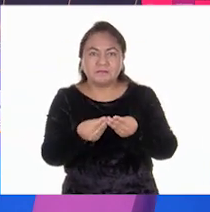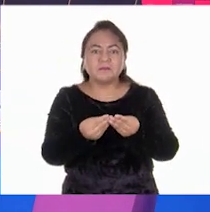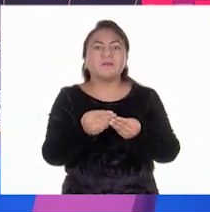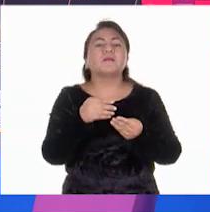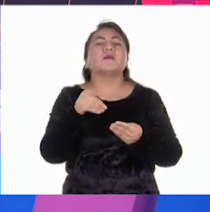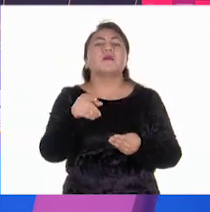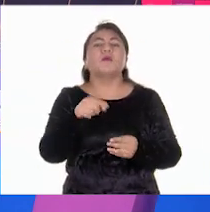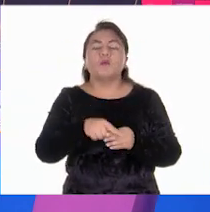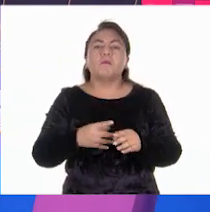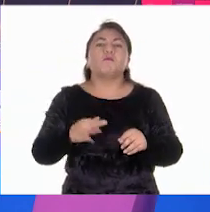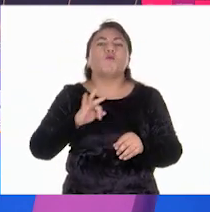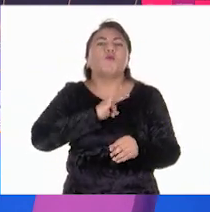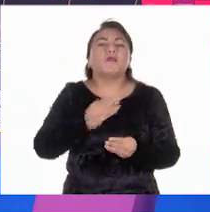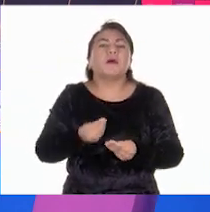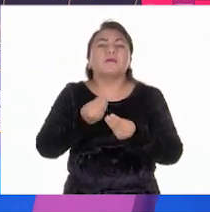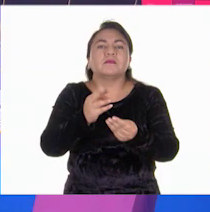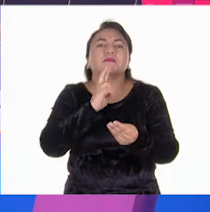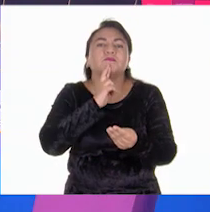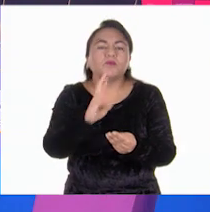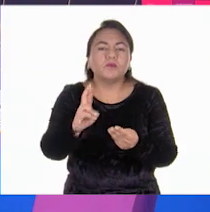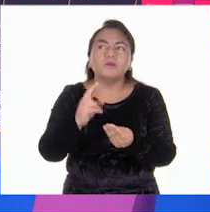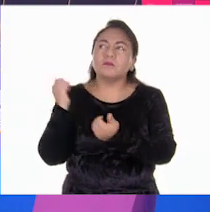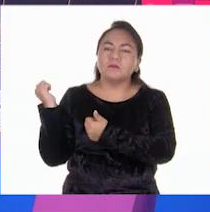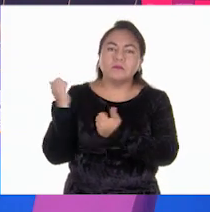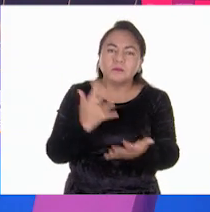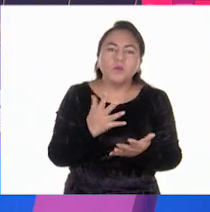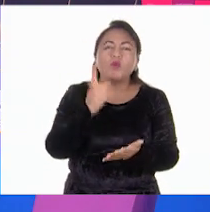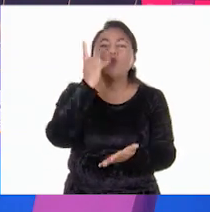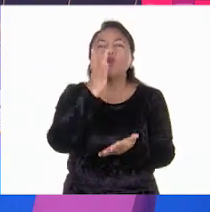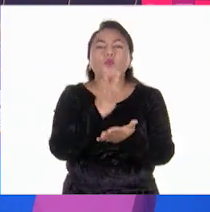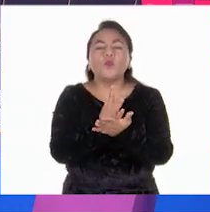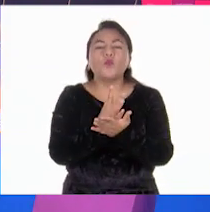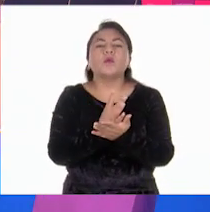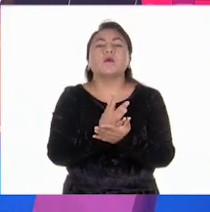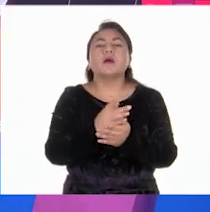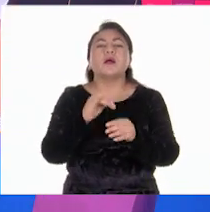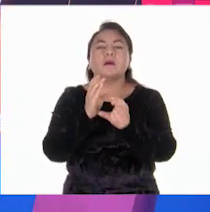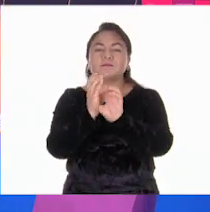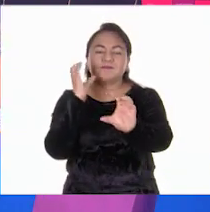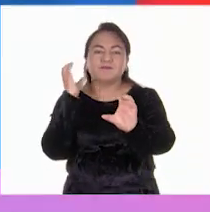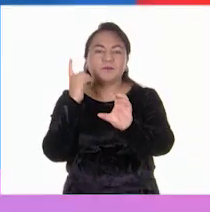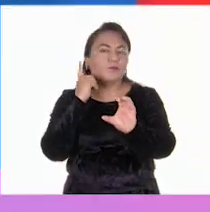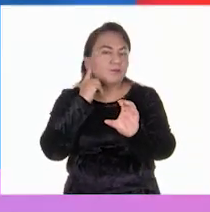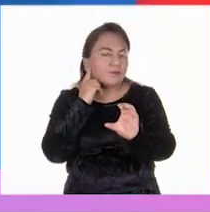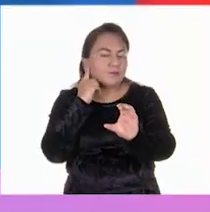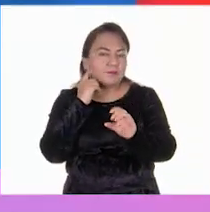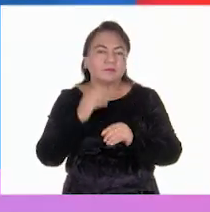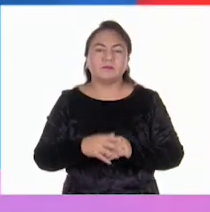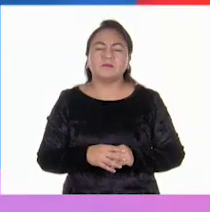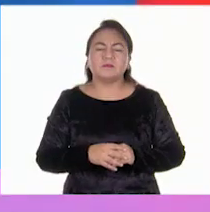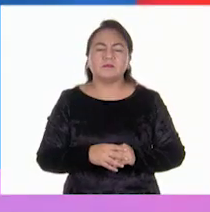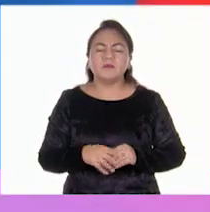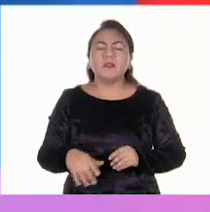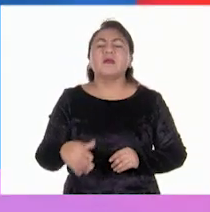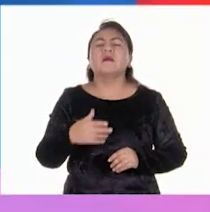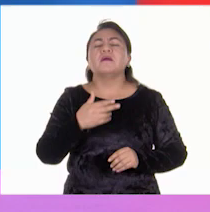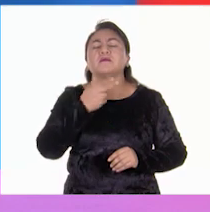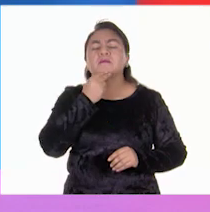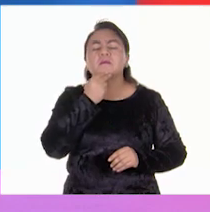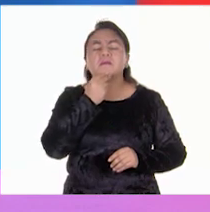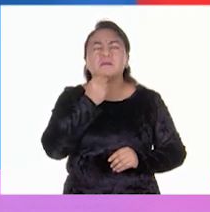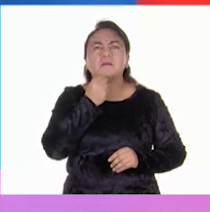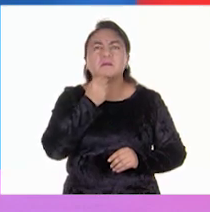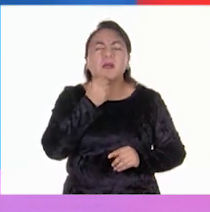hogar la solución de importación. Solo acérquese a esta camioneta de sonido. El señor Juan José se